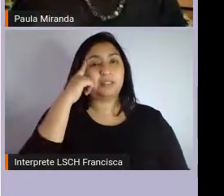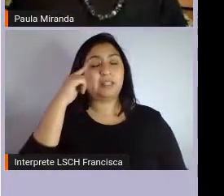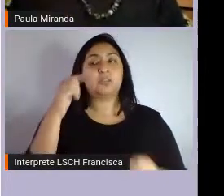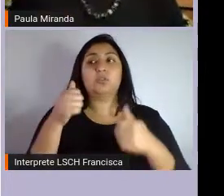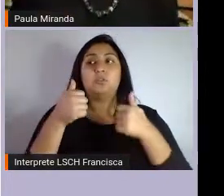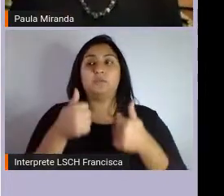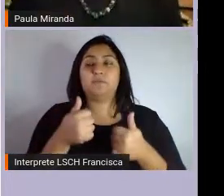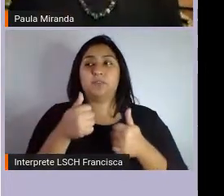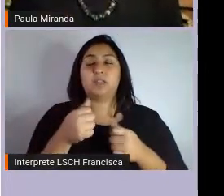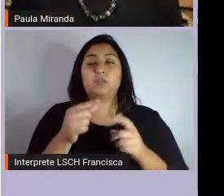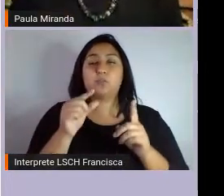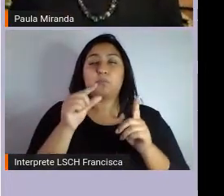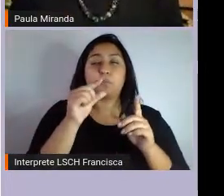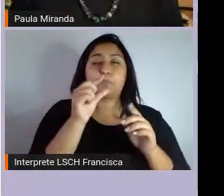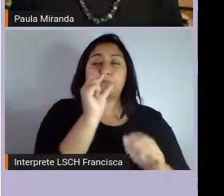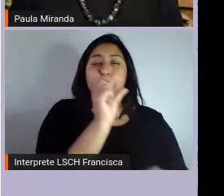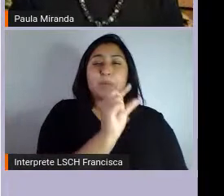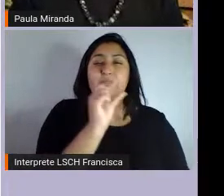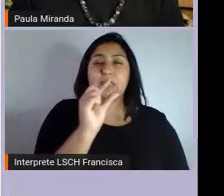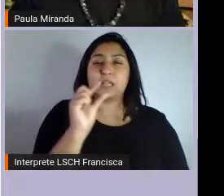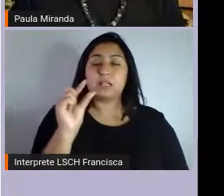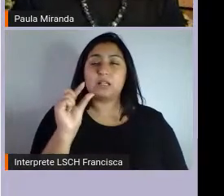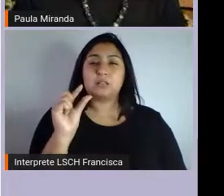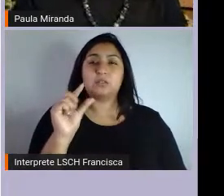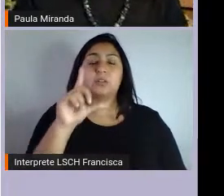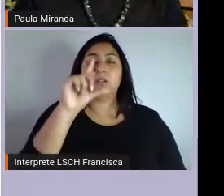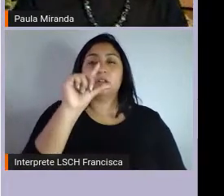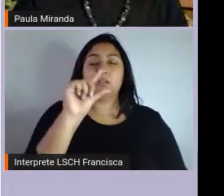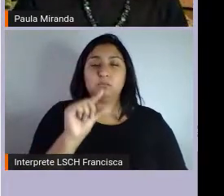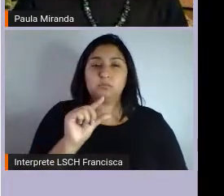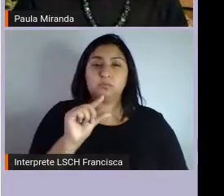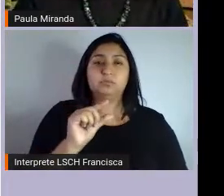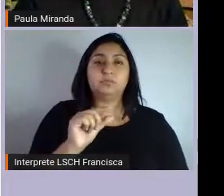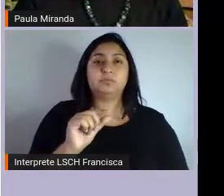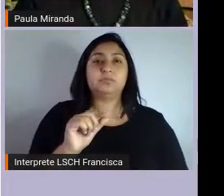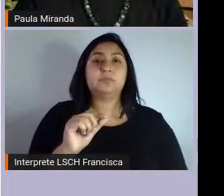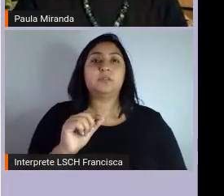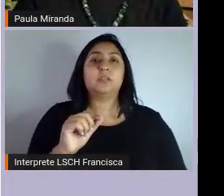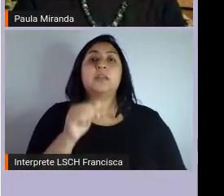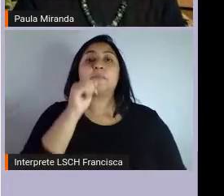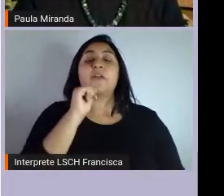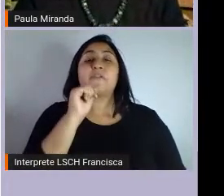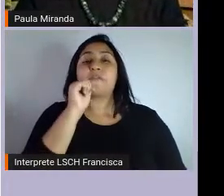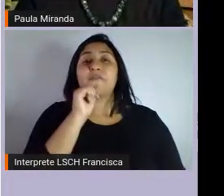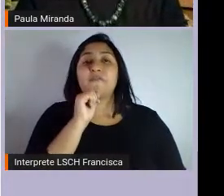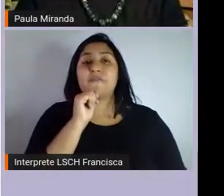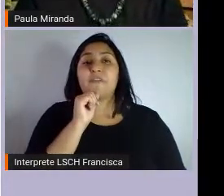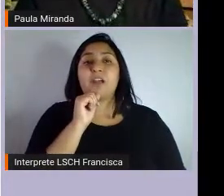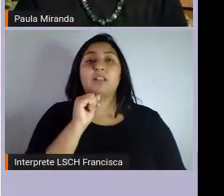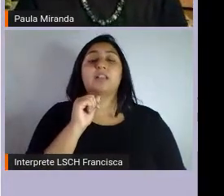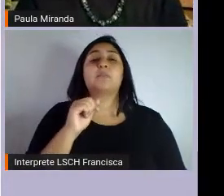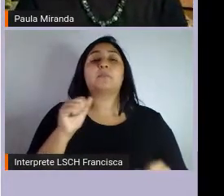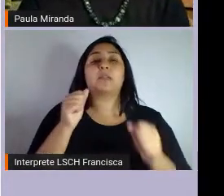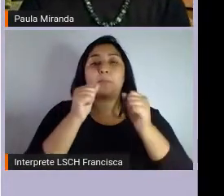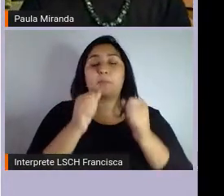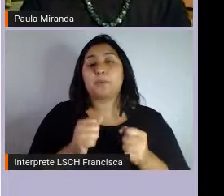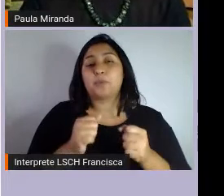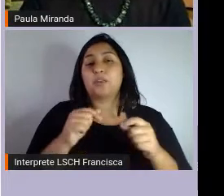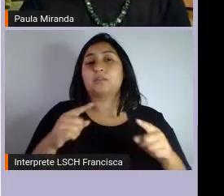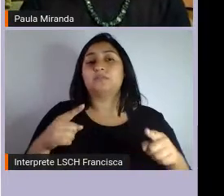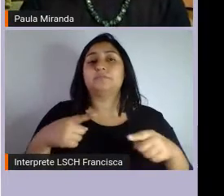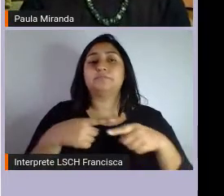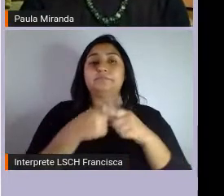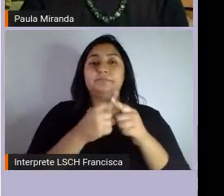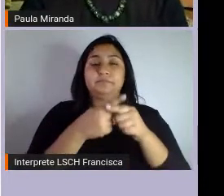chiquitito. Si me falta la elocuencia para tejer el relato, me pongo a pasar un rato afirmando el tuntuneo, a ver si así deletreo